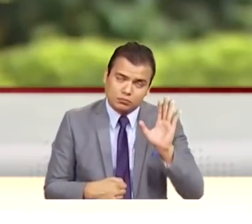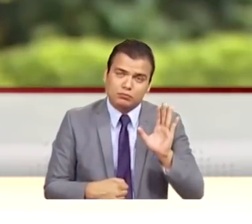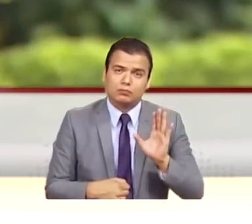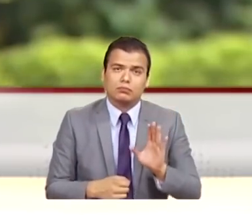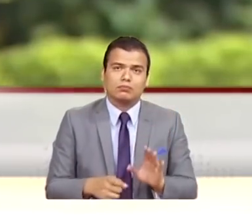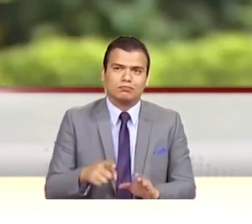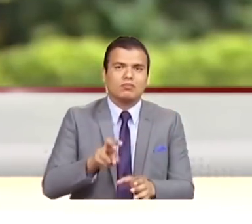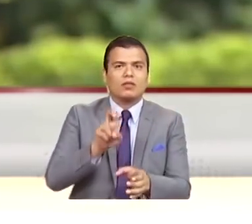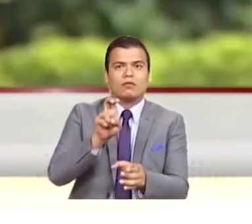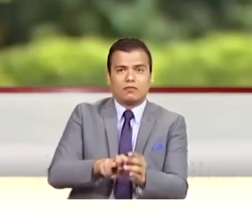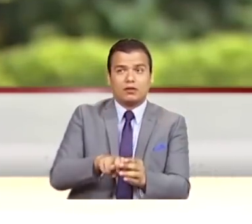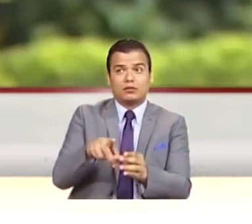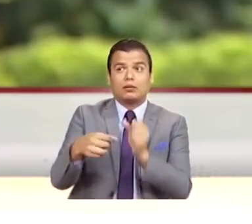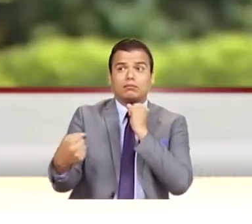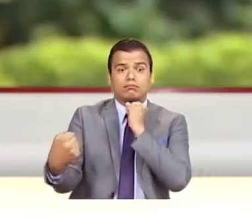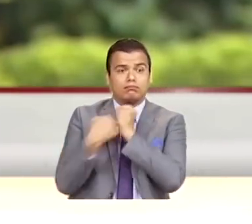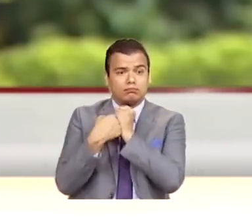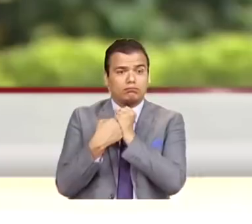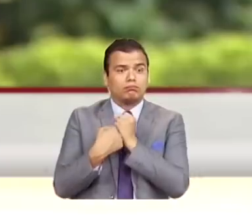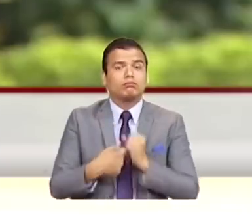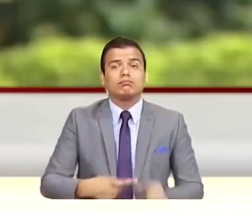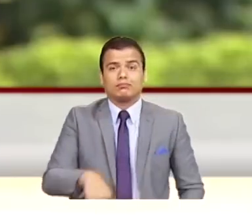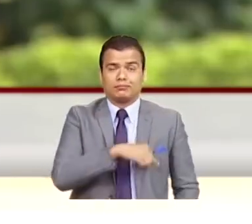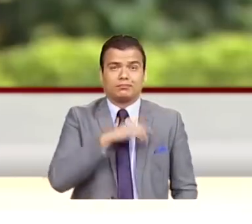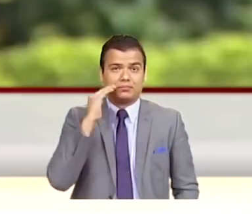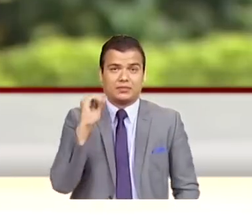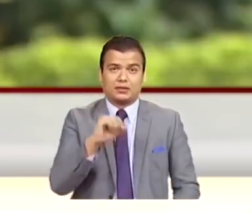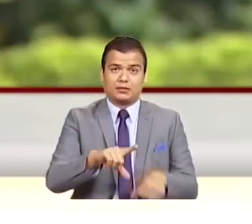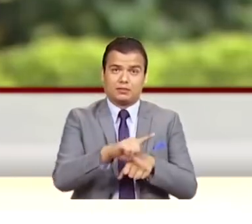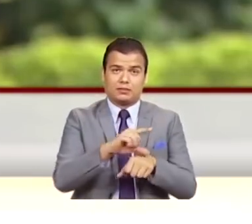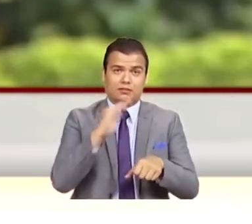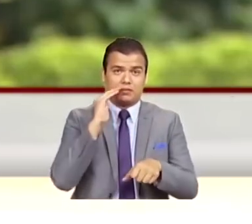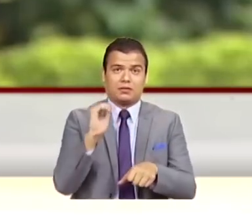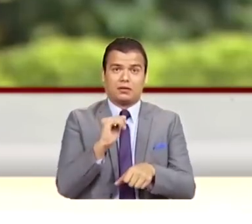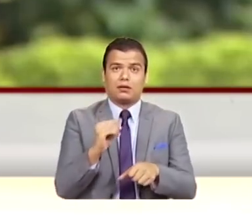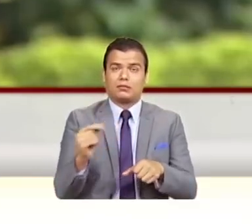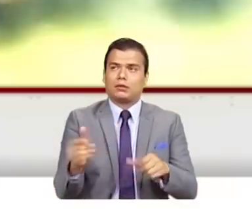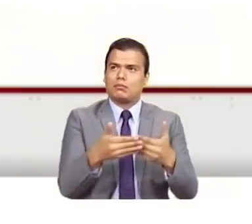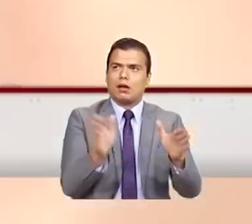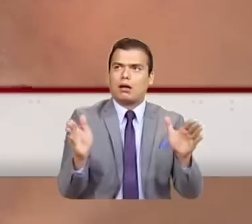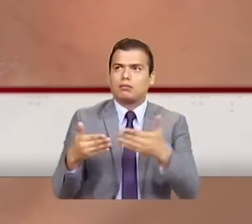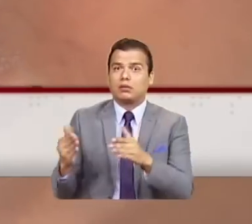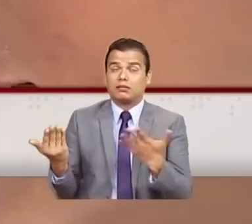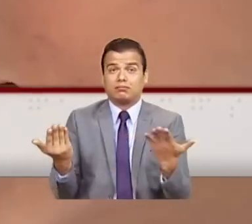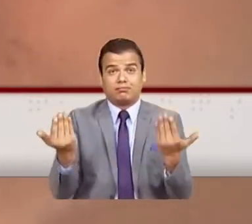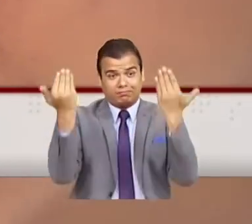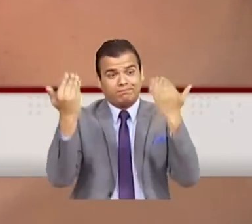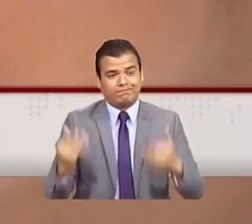lógicamente la federación hacia nosotras. Y ahorita que inició la Liga Femenina, nos han abierto más las puertas.